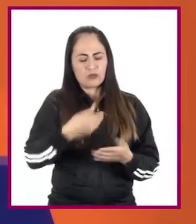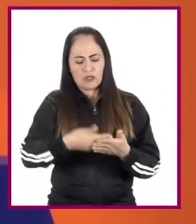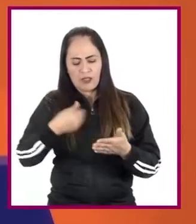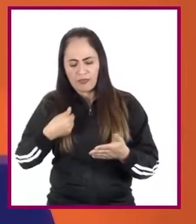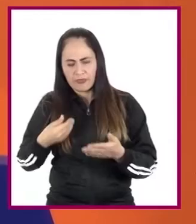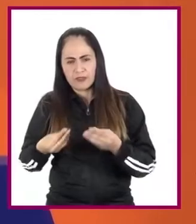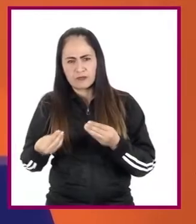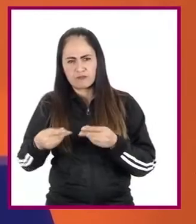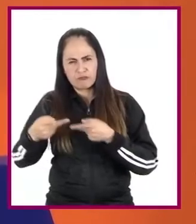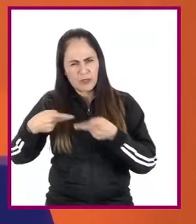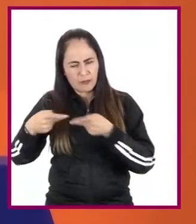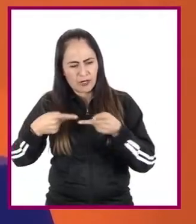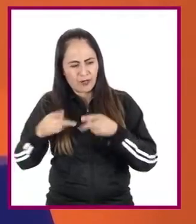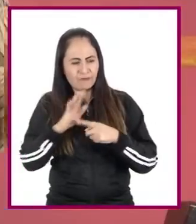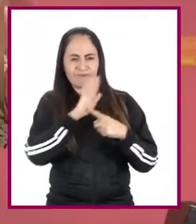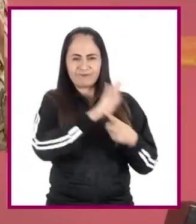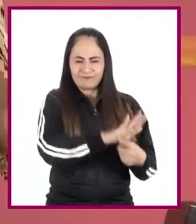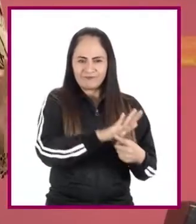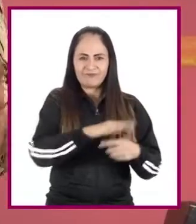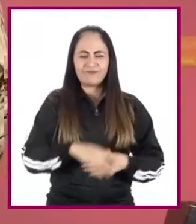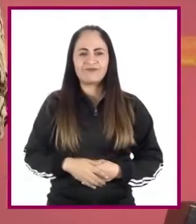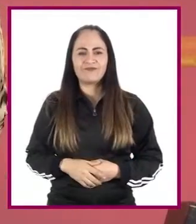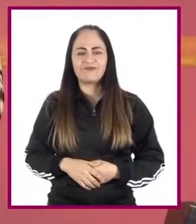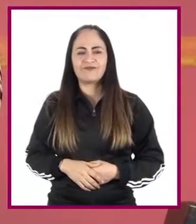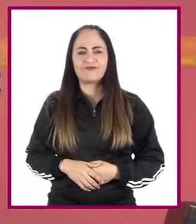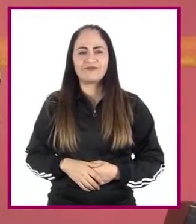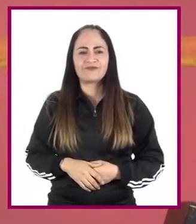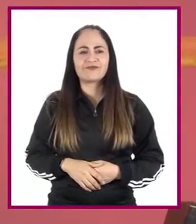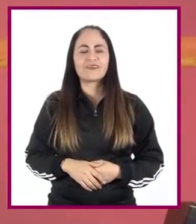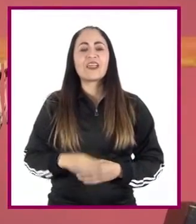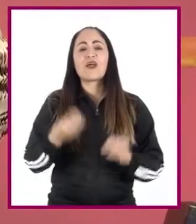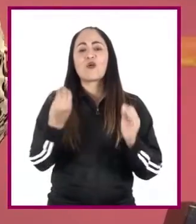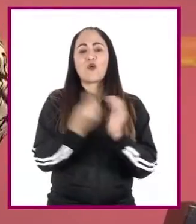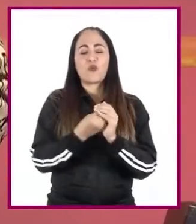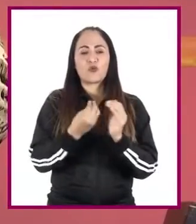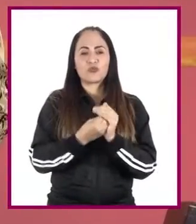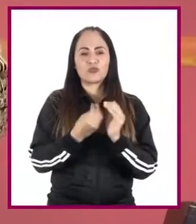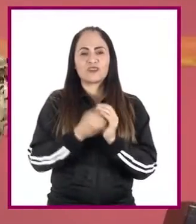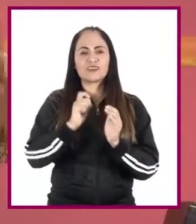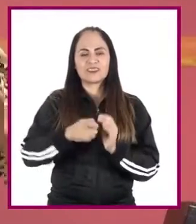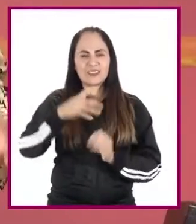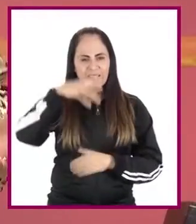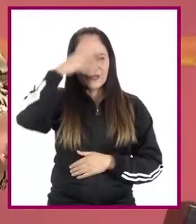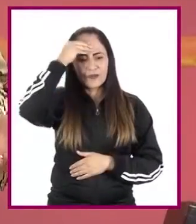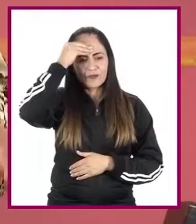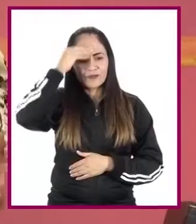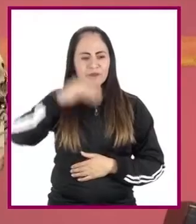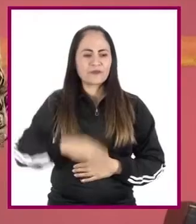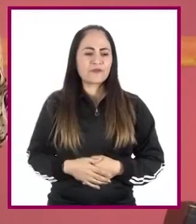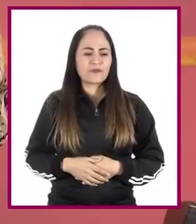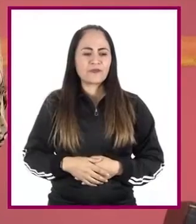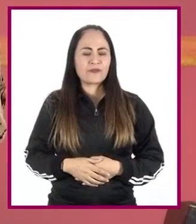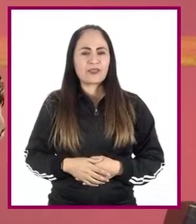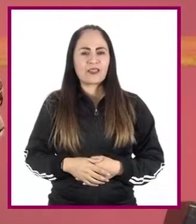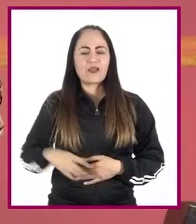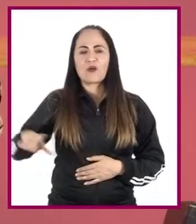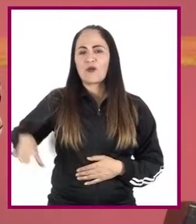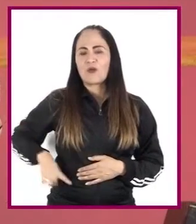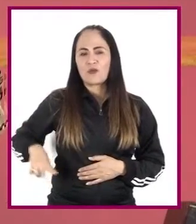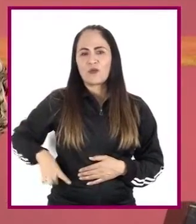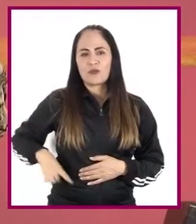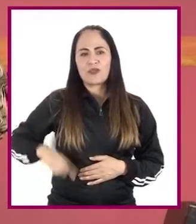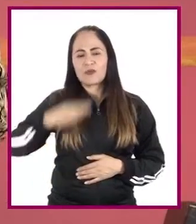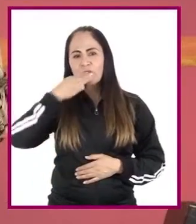campaña. Como vimos, el aprendizaje esperado de esta sesión fue analizar el contenido de campañas